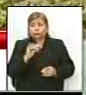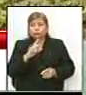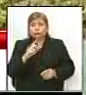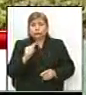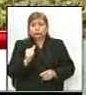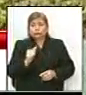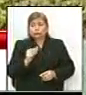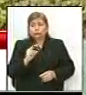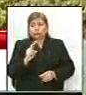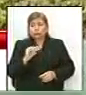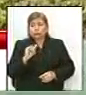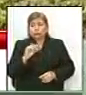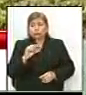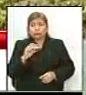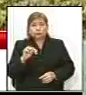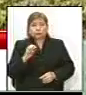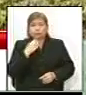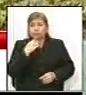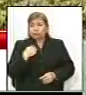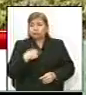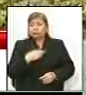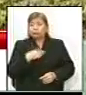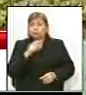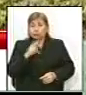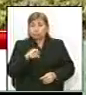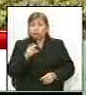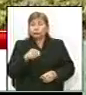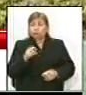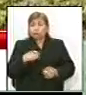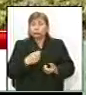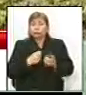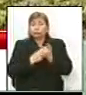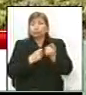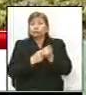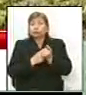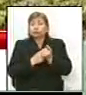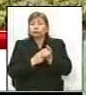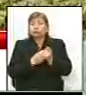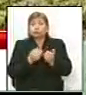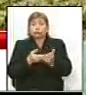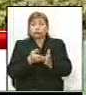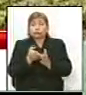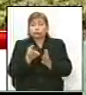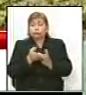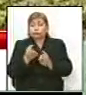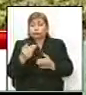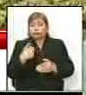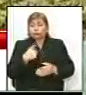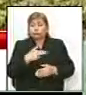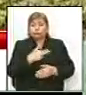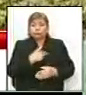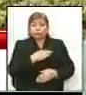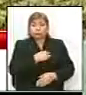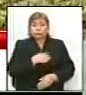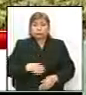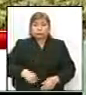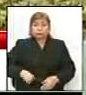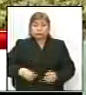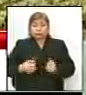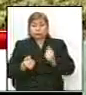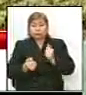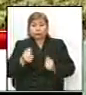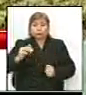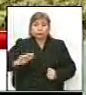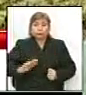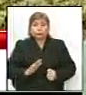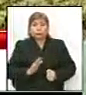Incahuasi. Yo creo que nosotros también merecemos el apoyo, de igual manera, de nuestros Ministerio de Transporte. De igual